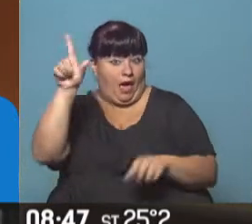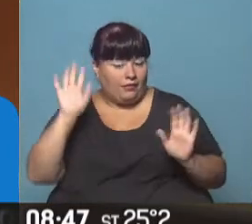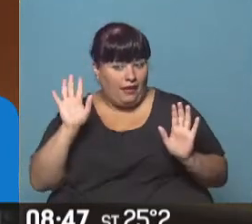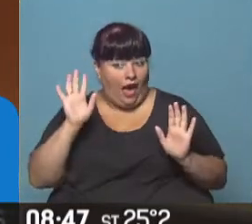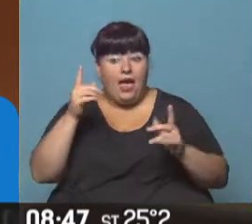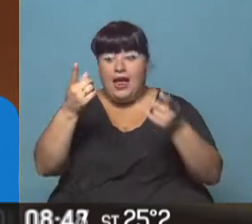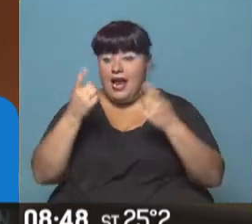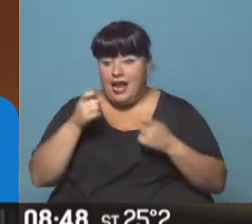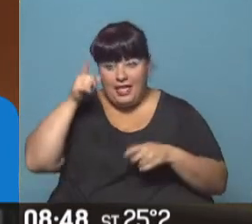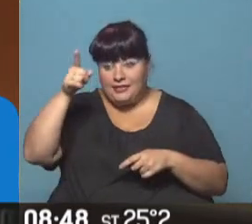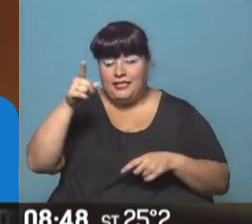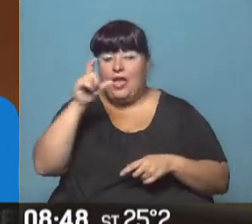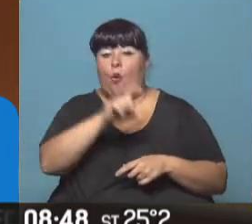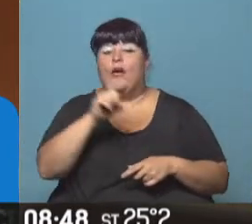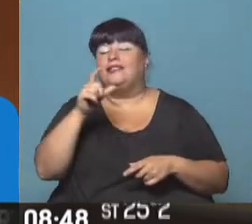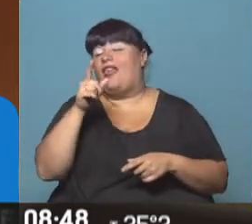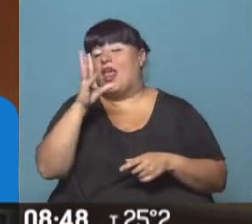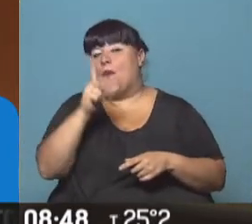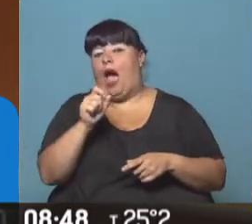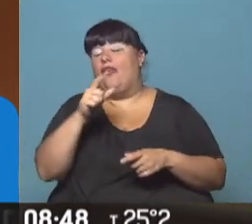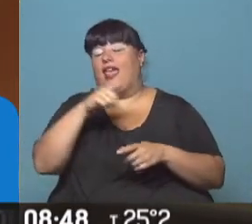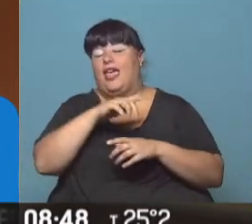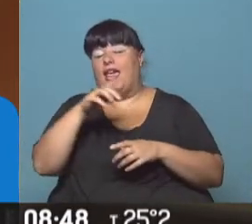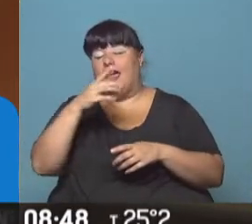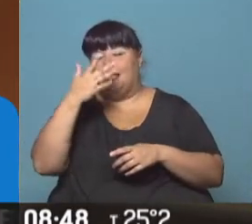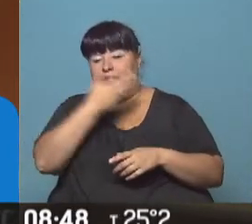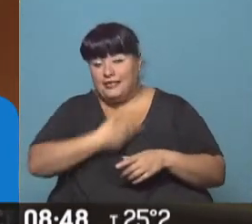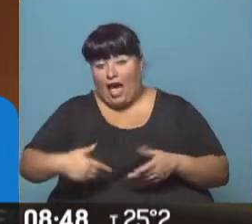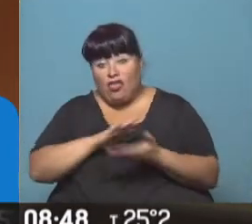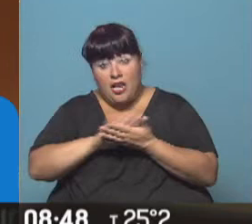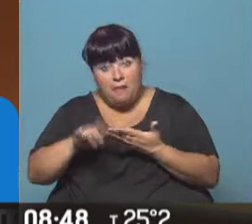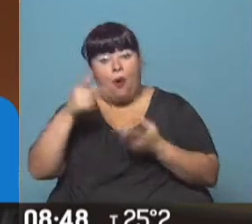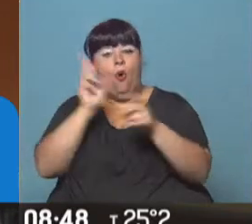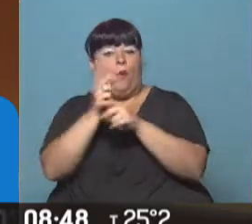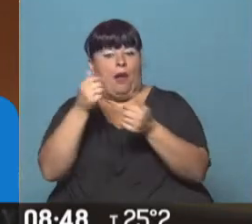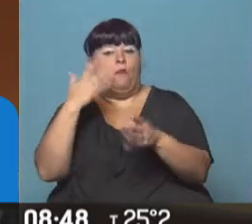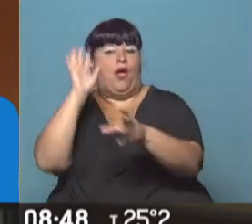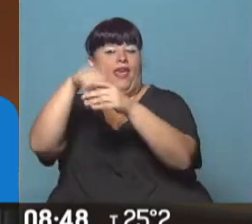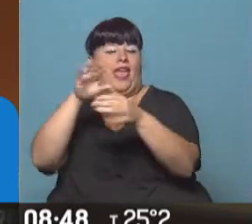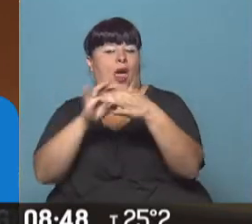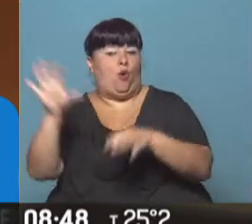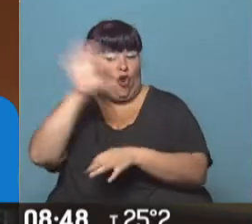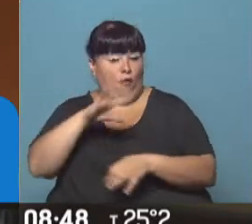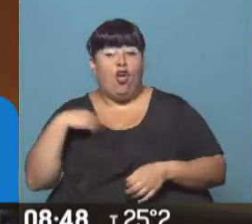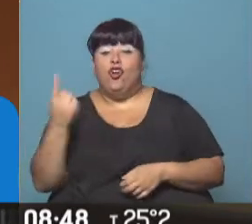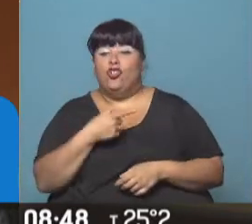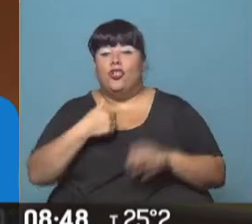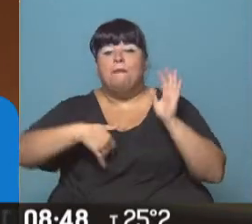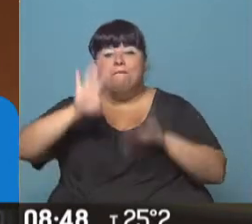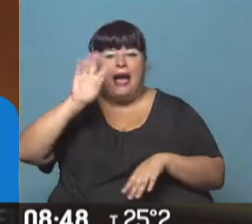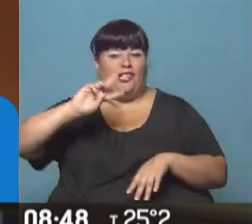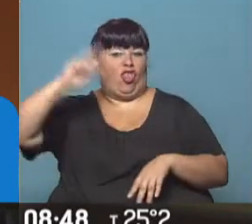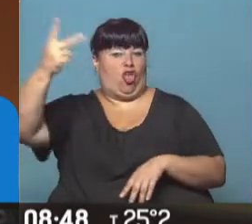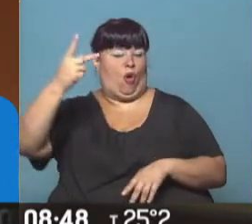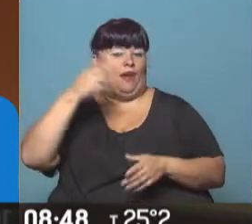Porque necesitan cuentas públicas sanas para tener la moneda sana. Y si tenés cuentas públicas sanas, podés ser parte de la Unión Europea. Nosotros tenemos más del doble de